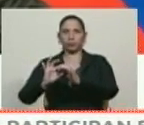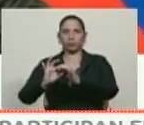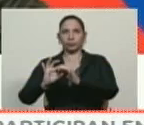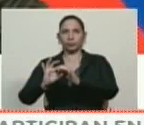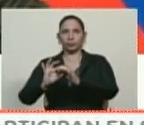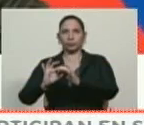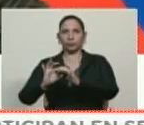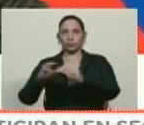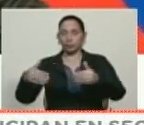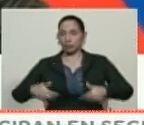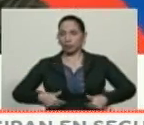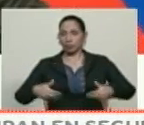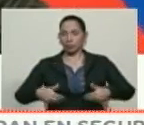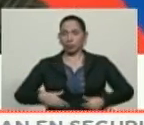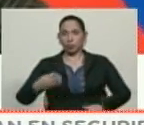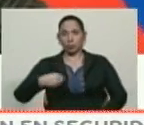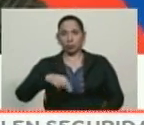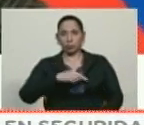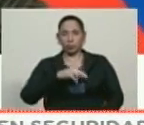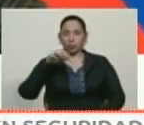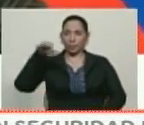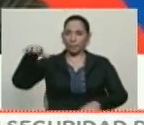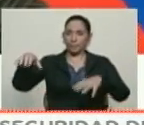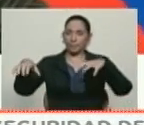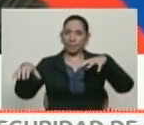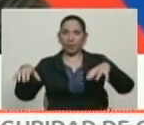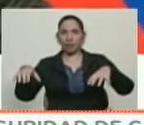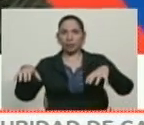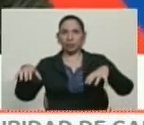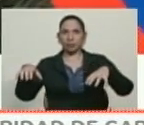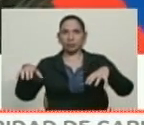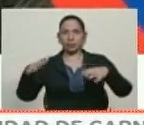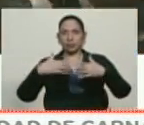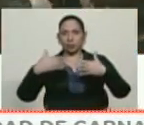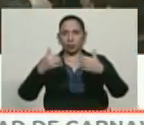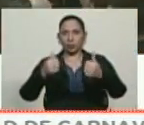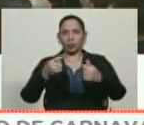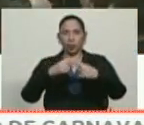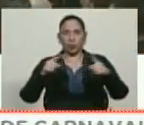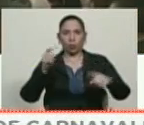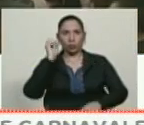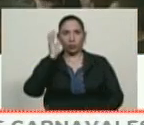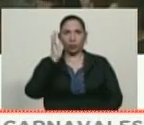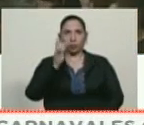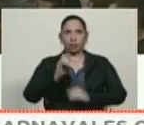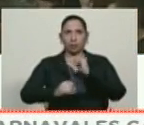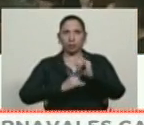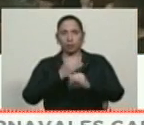los esfuerzos de nuestras misiones en el Consejo de Seguridad y otros foros internacionales. Gracias.